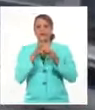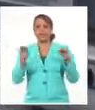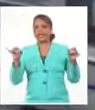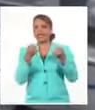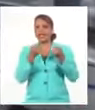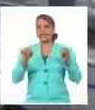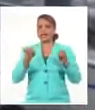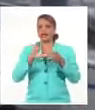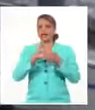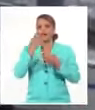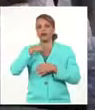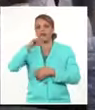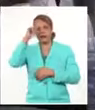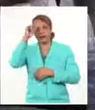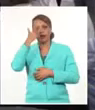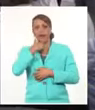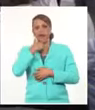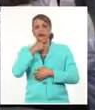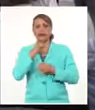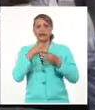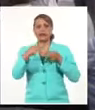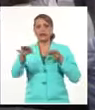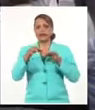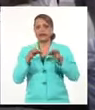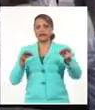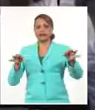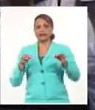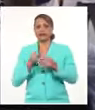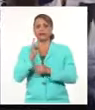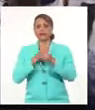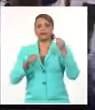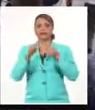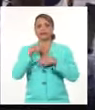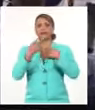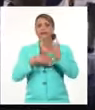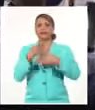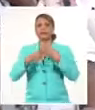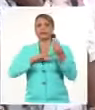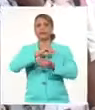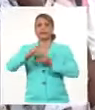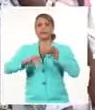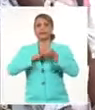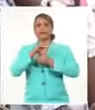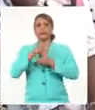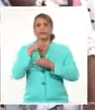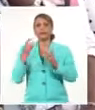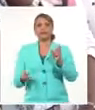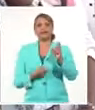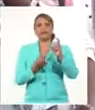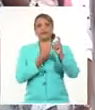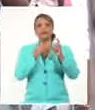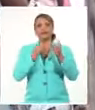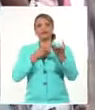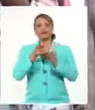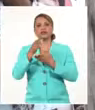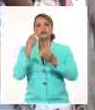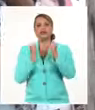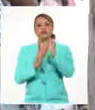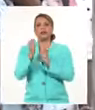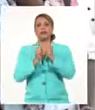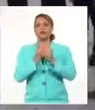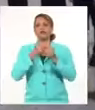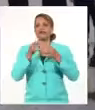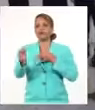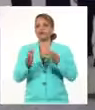gasa quirúrgica y tejido plano. Sobre los principales problemas que hoy convierten en un verdadero desafío mantener la planta funcionando, se